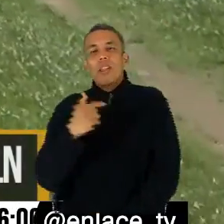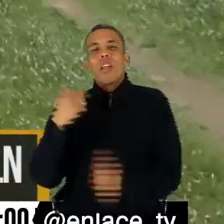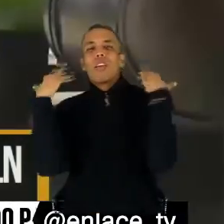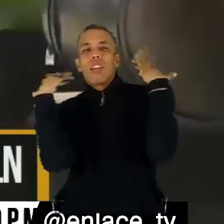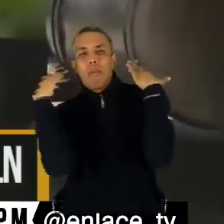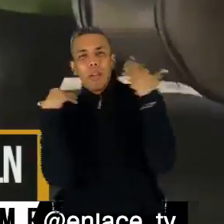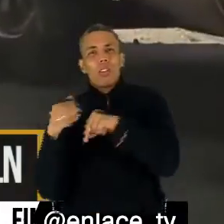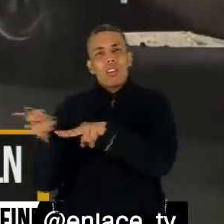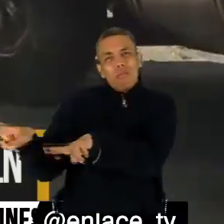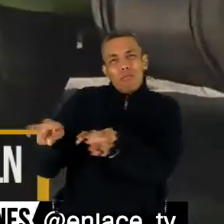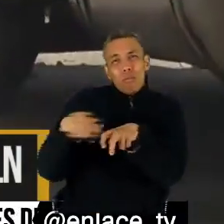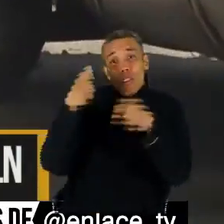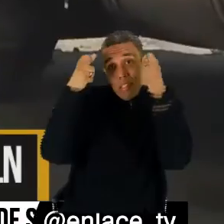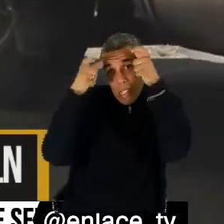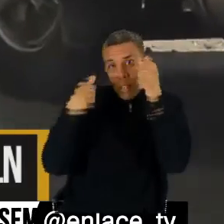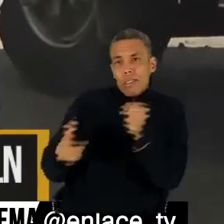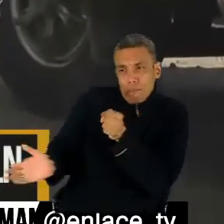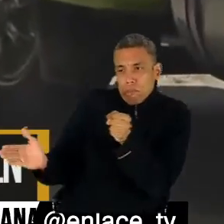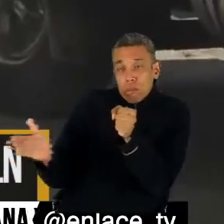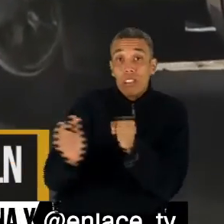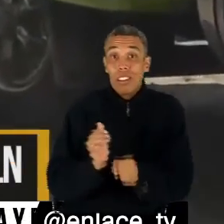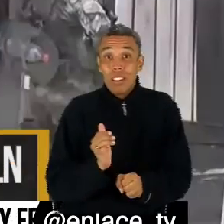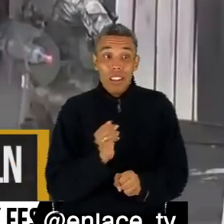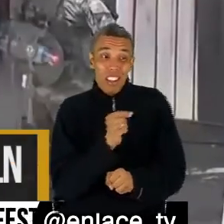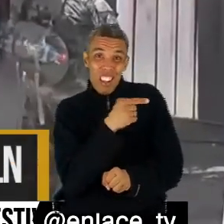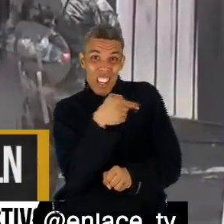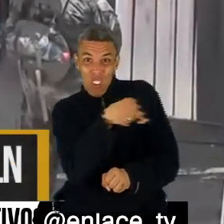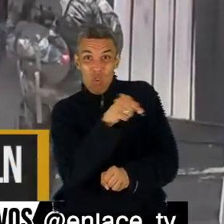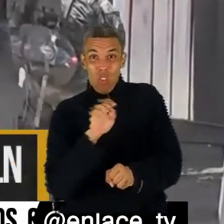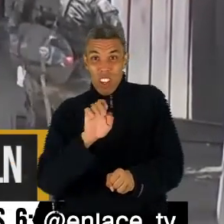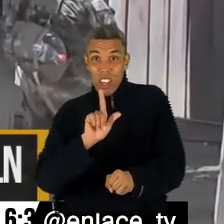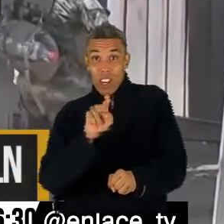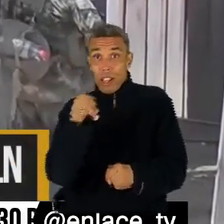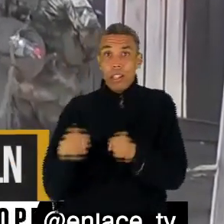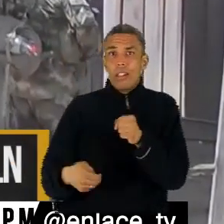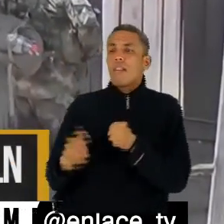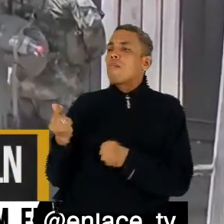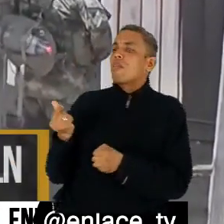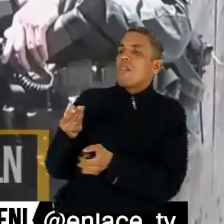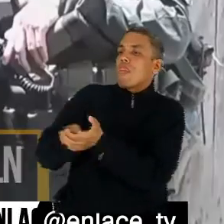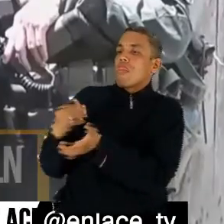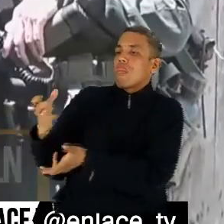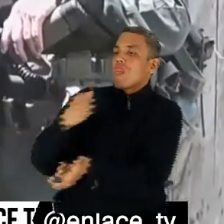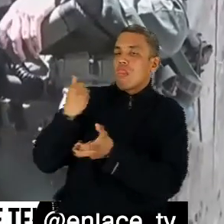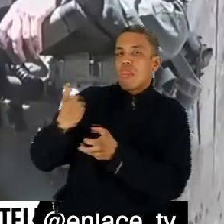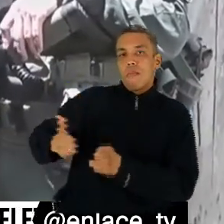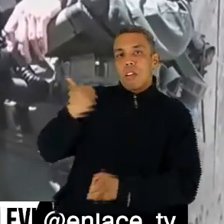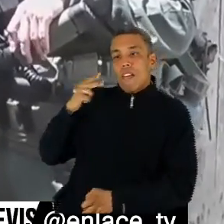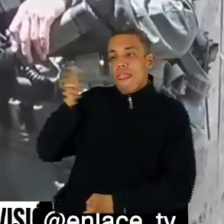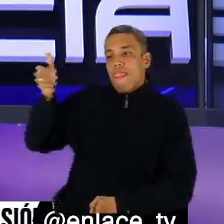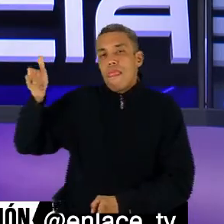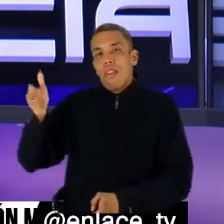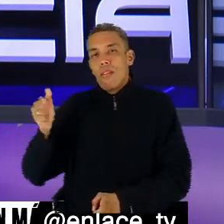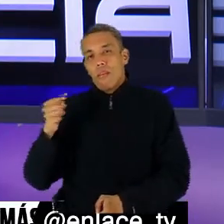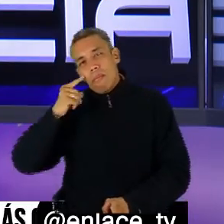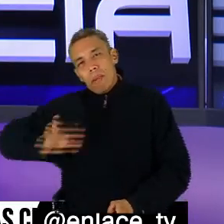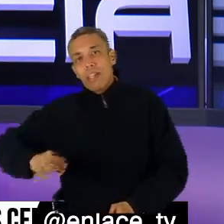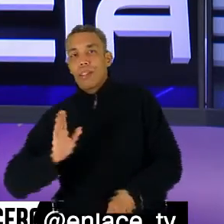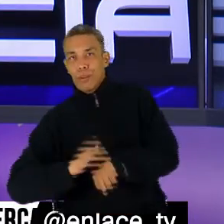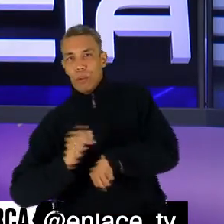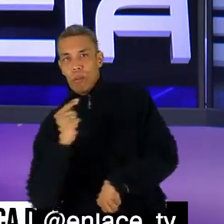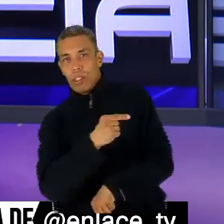y ganaderos, de igual forma de protagonizar acciones terroristas contra empresas agroindustriales de la región.